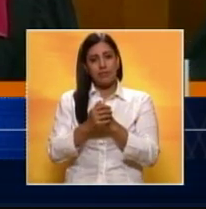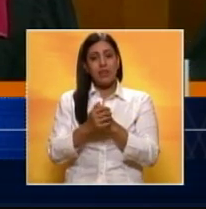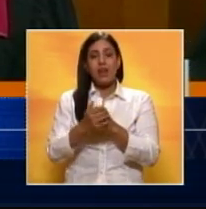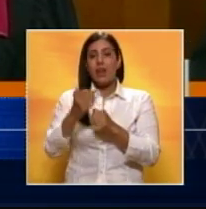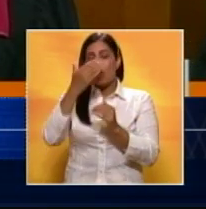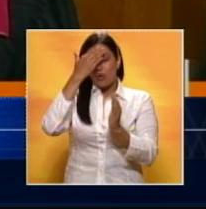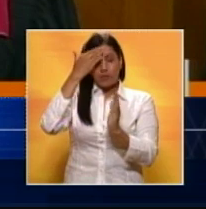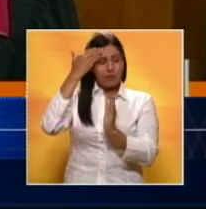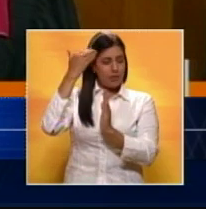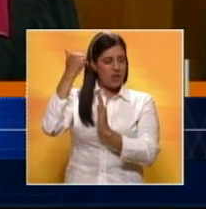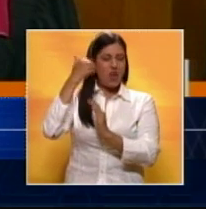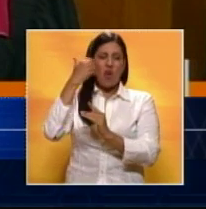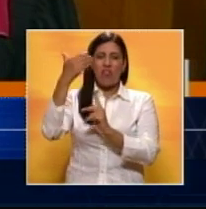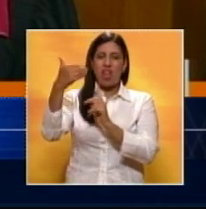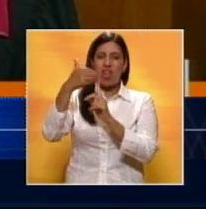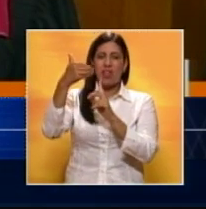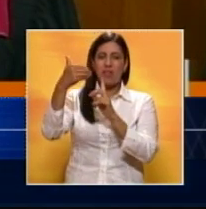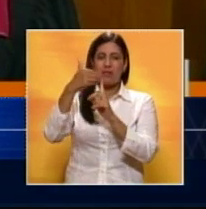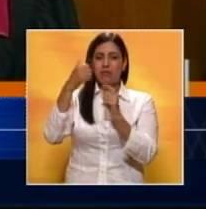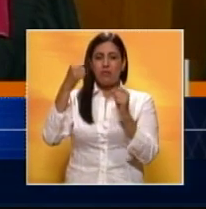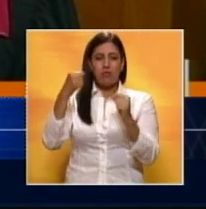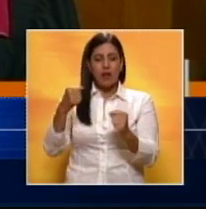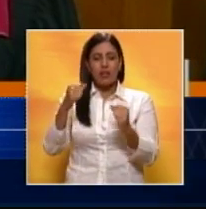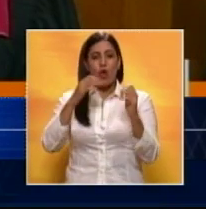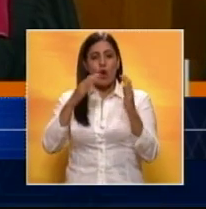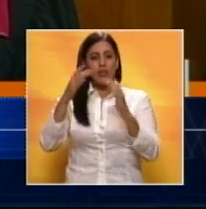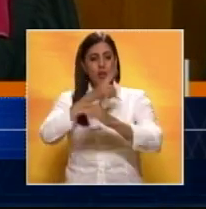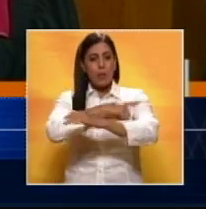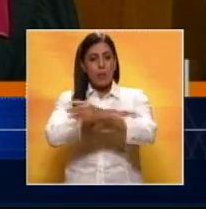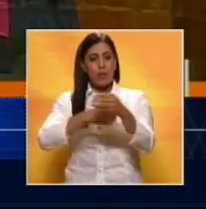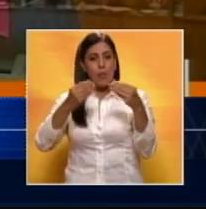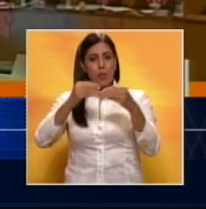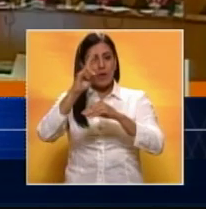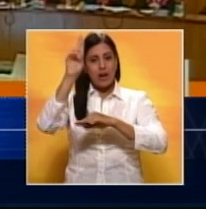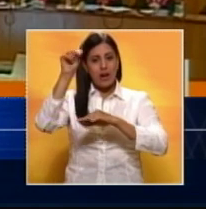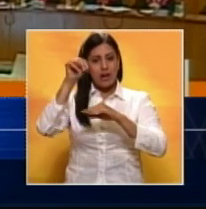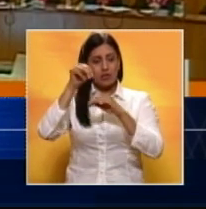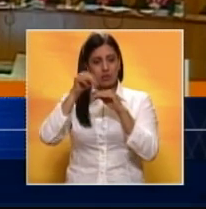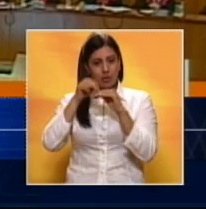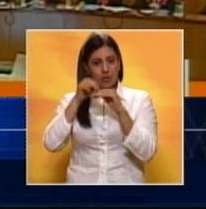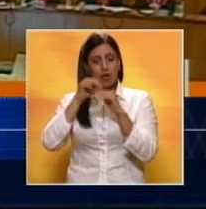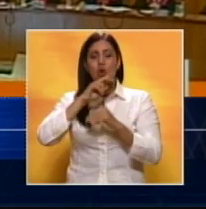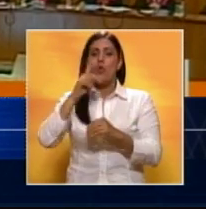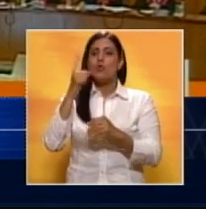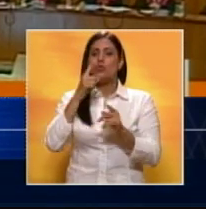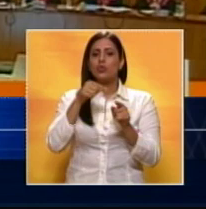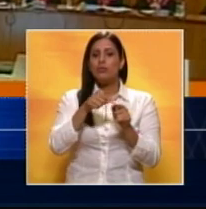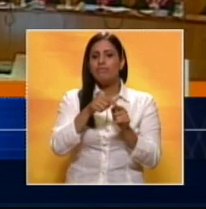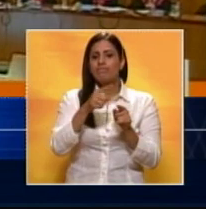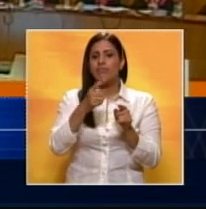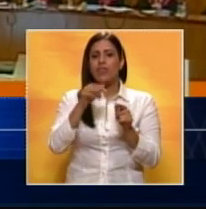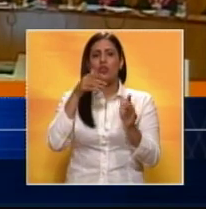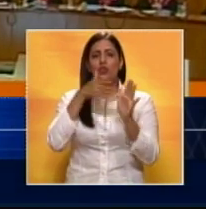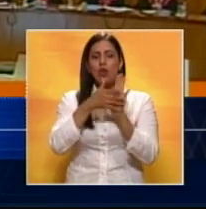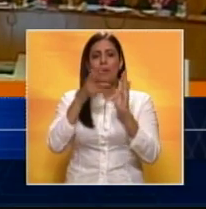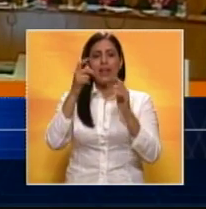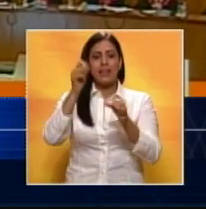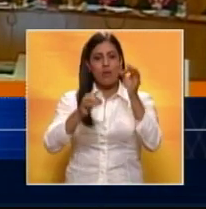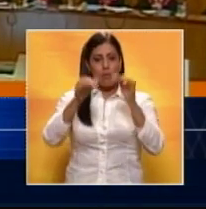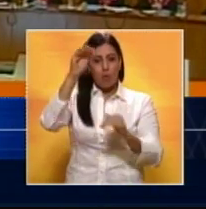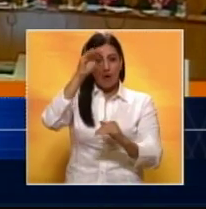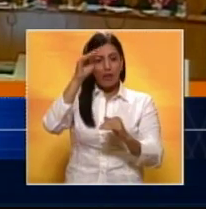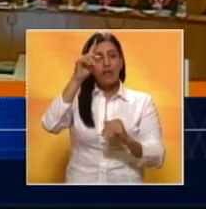que más allá de todas esas ofensas ya recurrentes a los órganos del Poder Público Nacional, no solamente en relación al